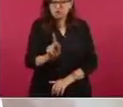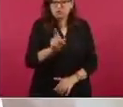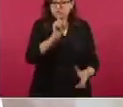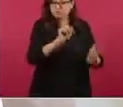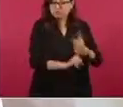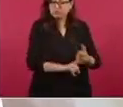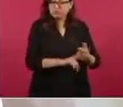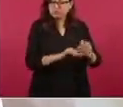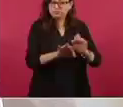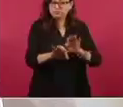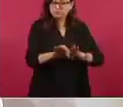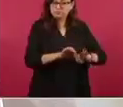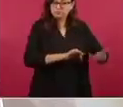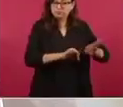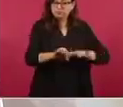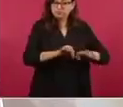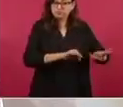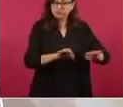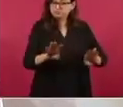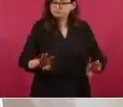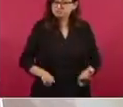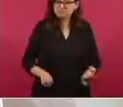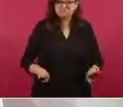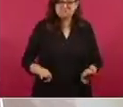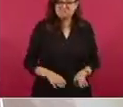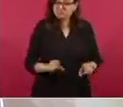columnistas de ese periódico.